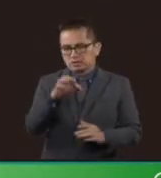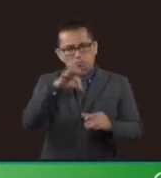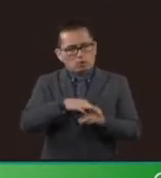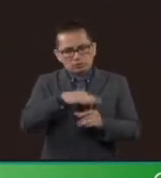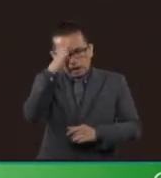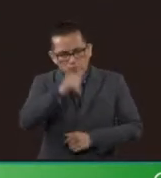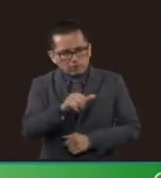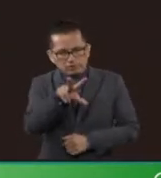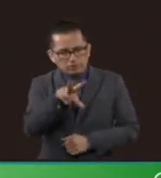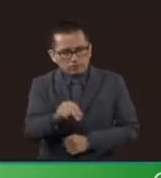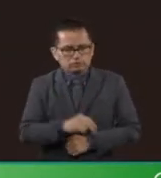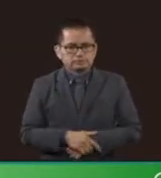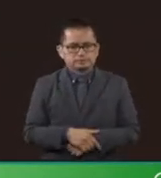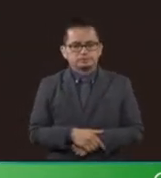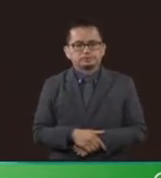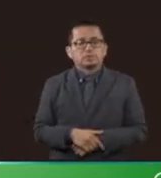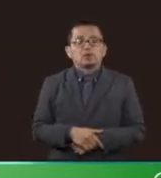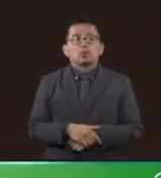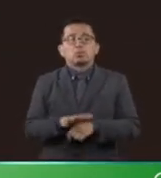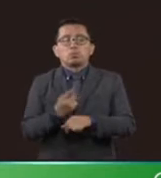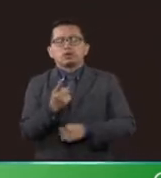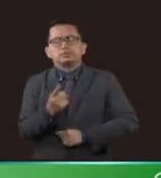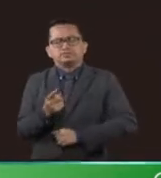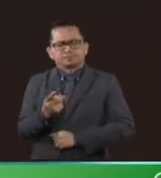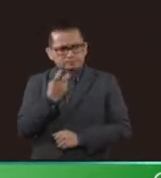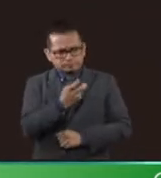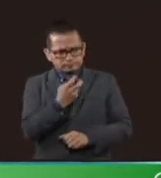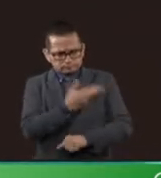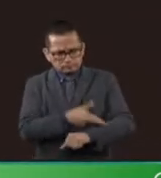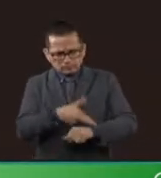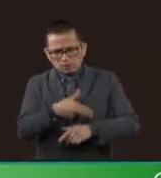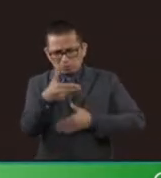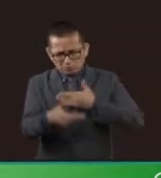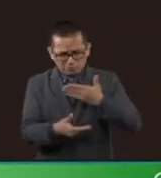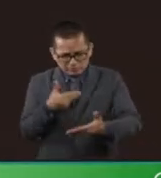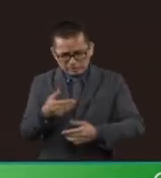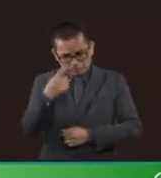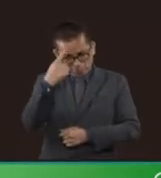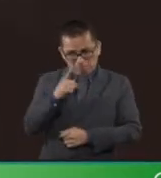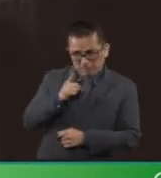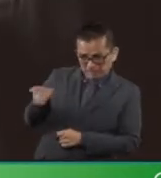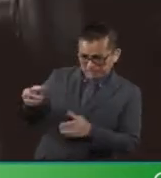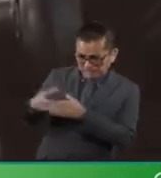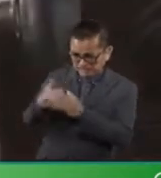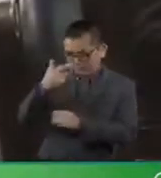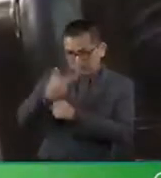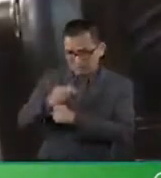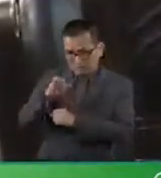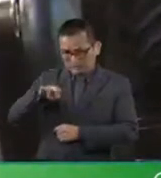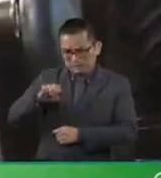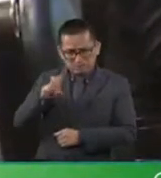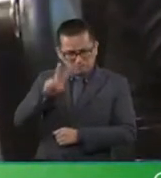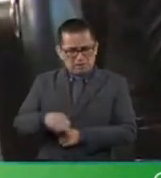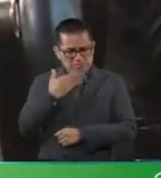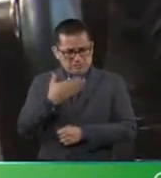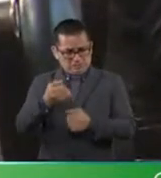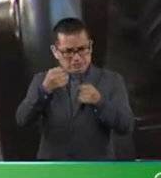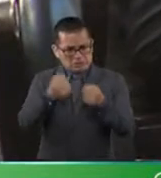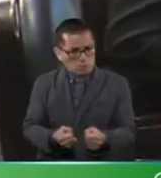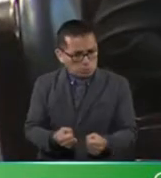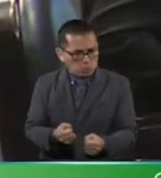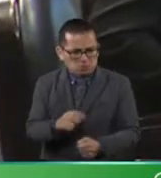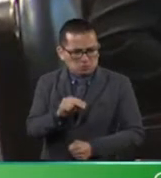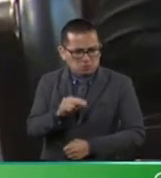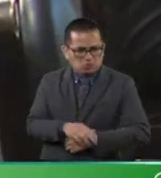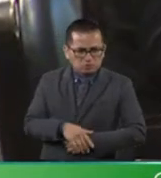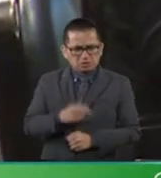qué Porque este proceso complejo para las autoridades electorales está generando incertidumbre este proceso